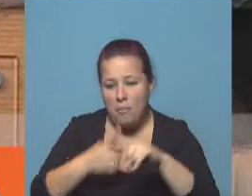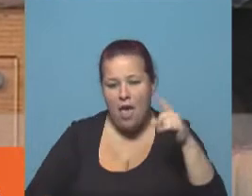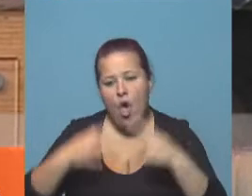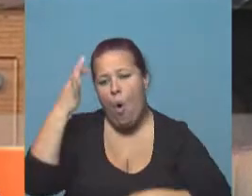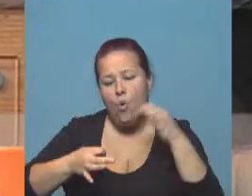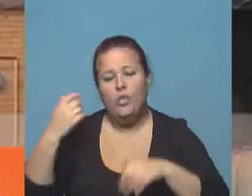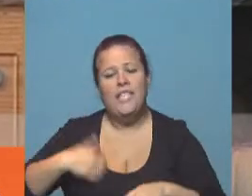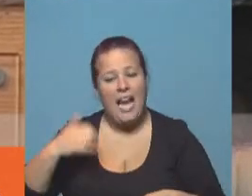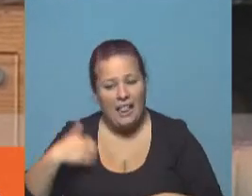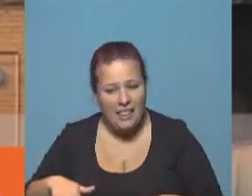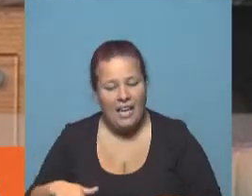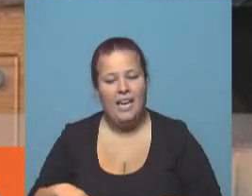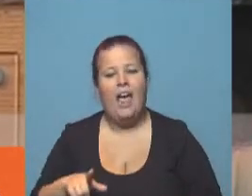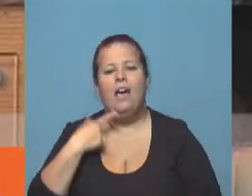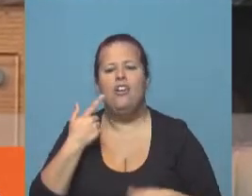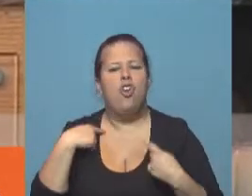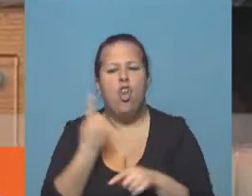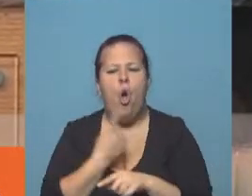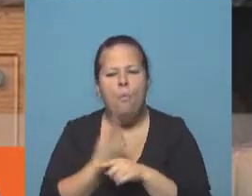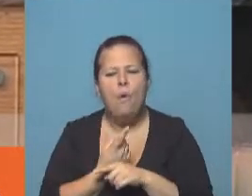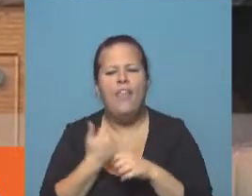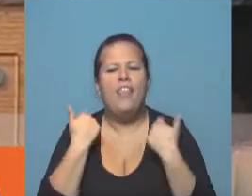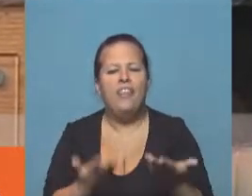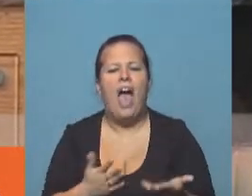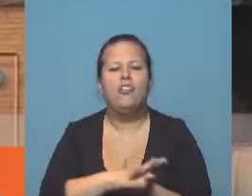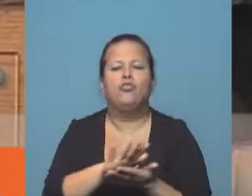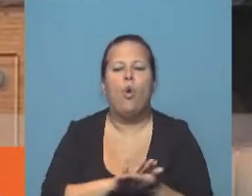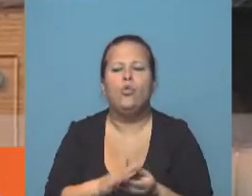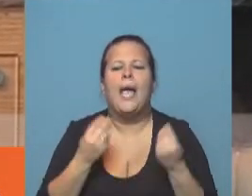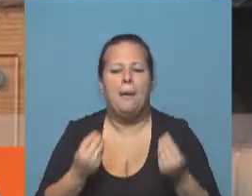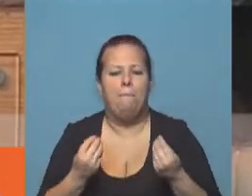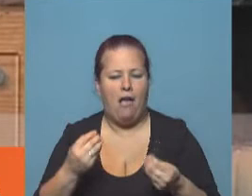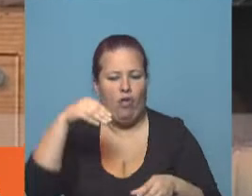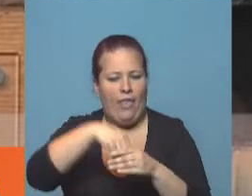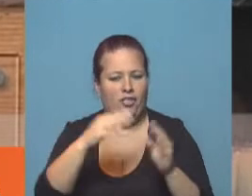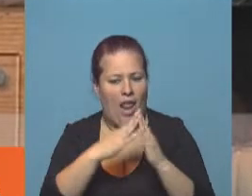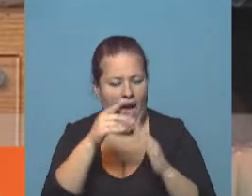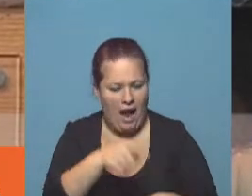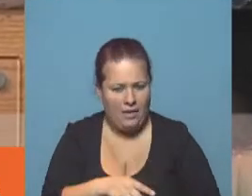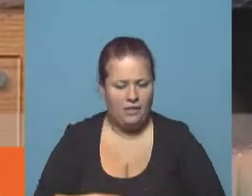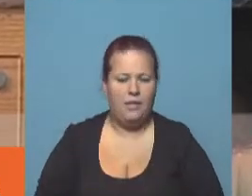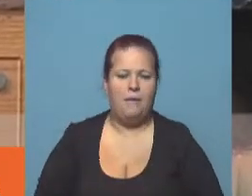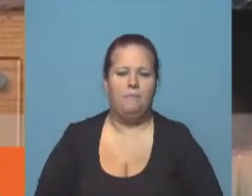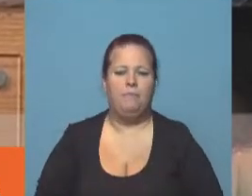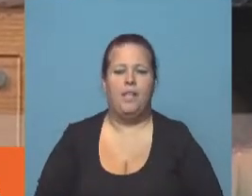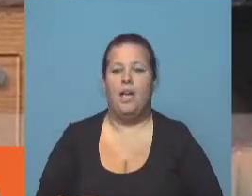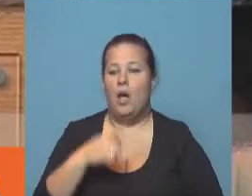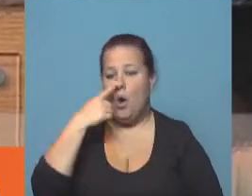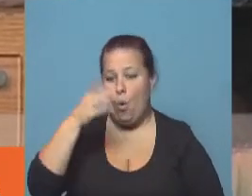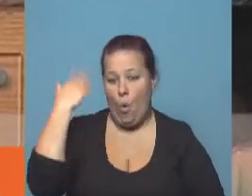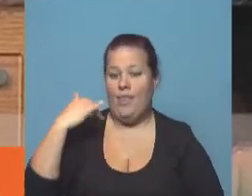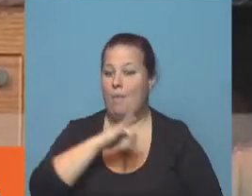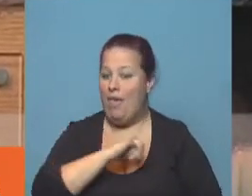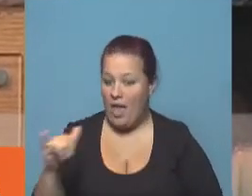justicia argentina ha sido incapaz de ofrecer una respuesta sobre lo que sucedió. En la última